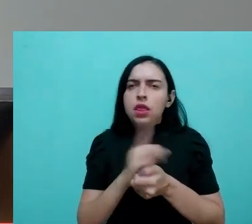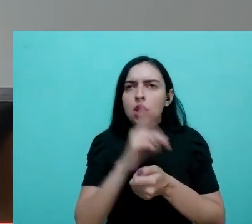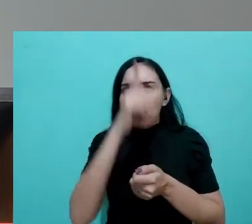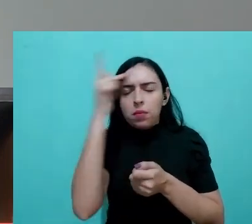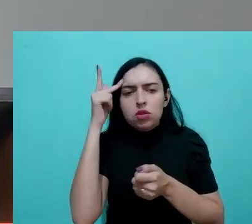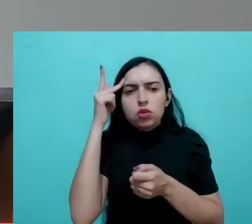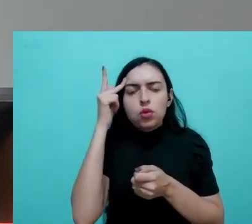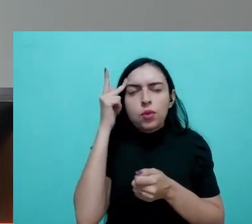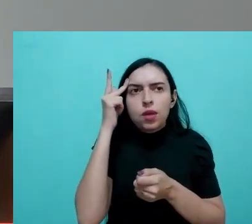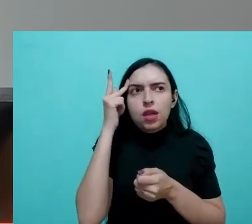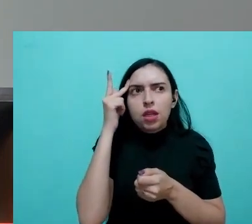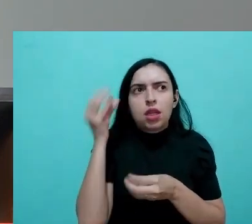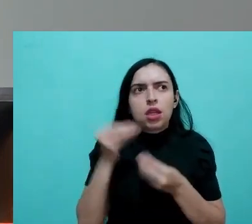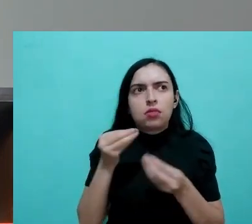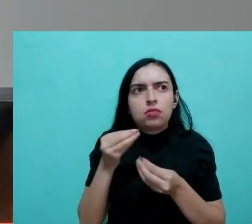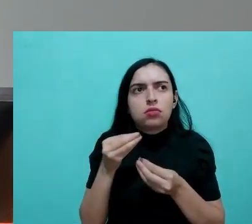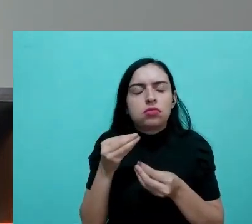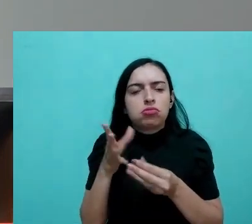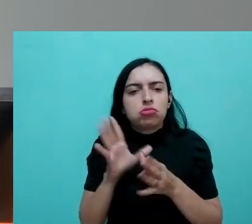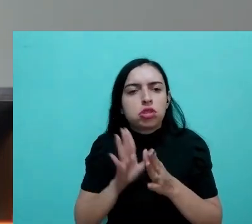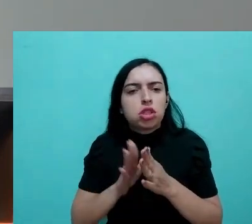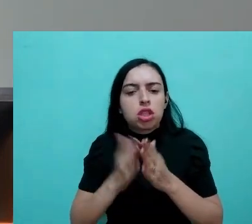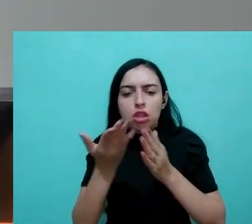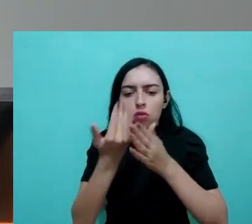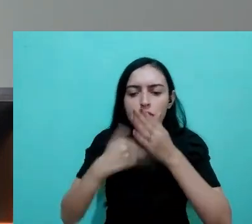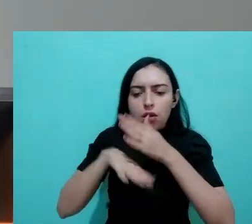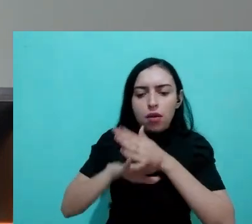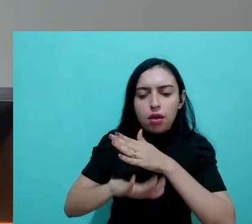estaba exterior a esas instituciones.